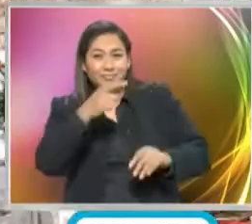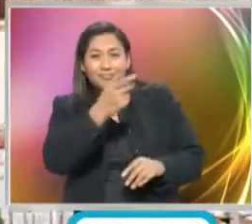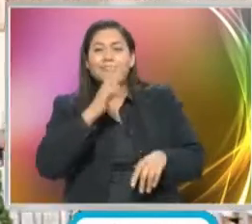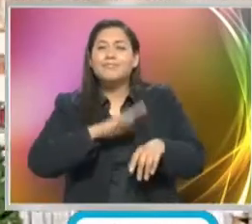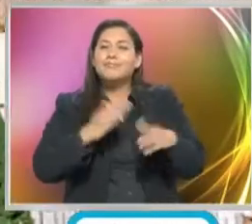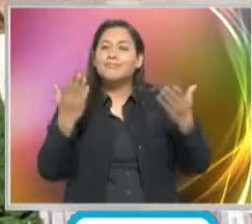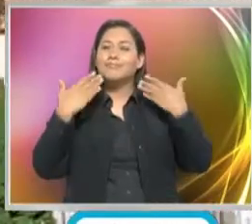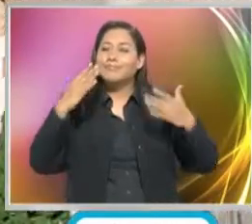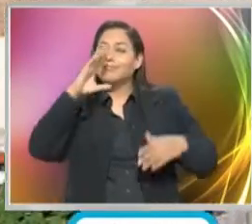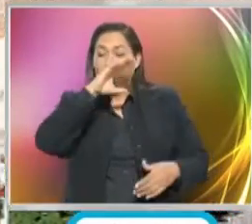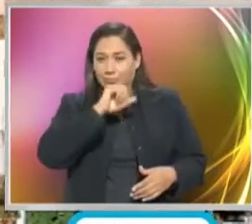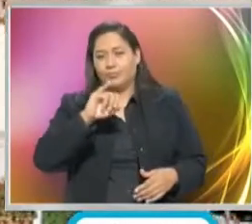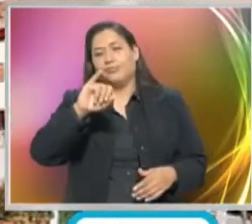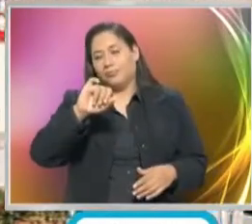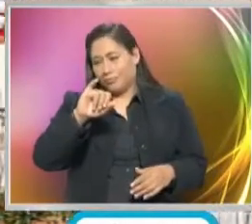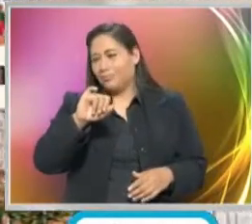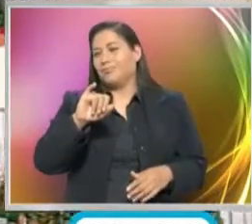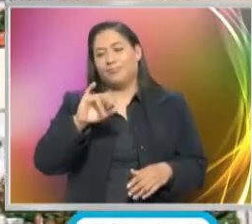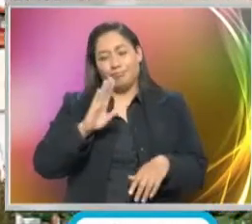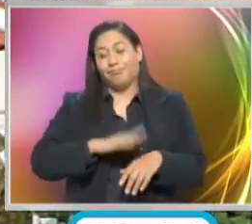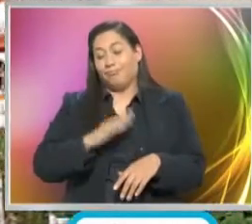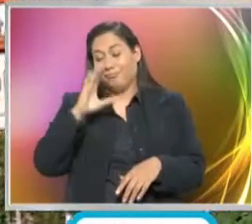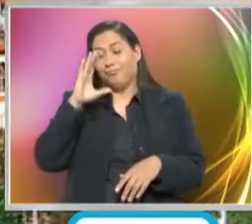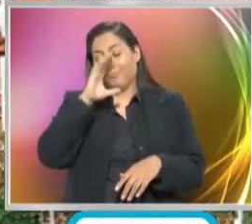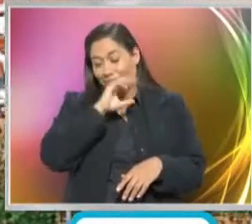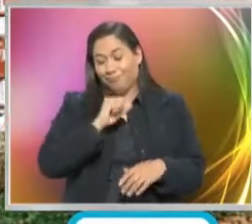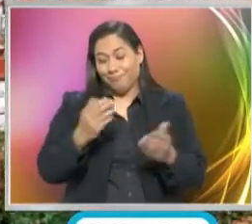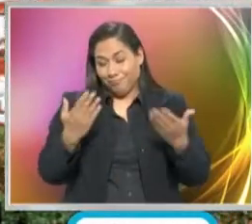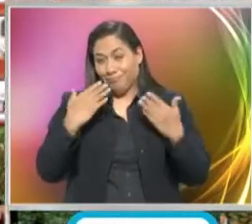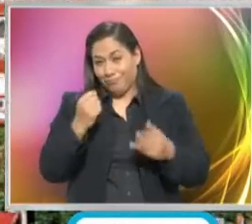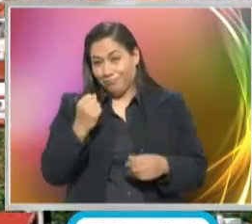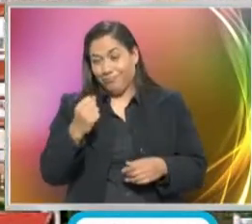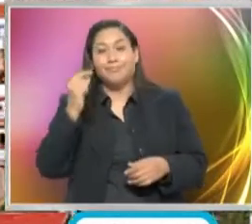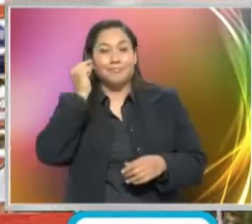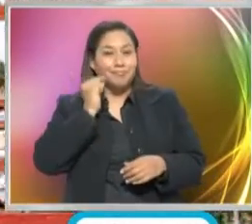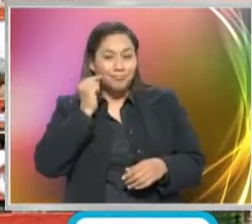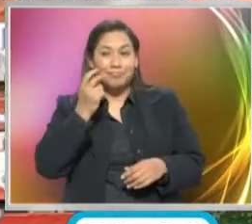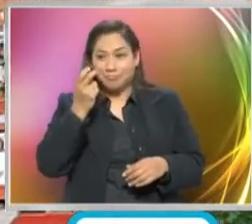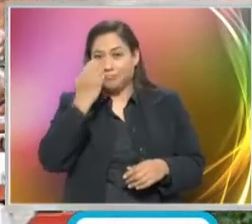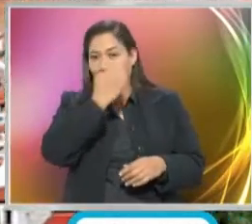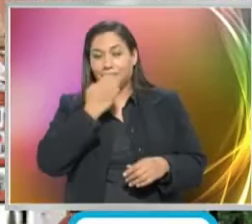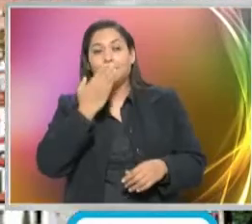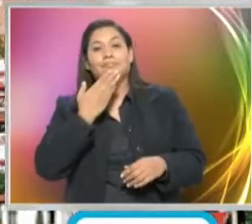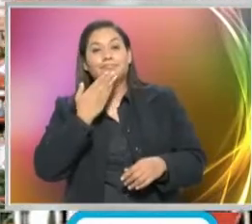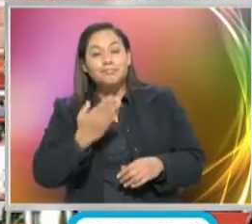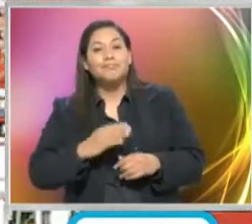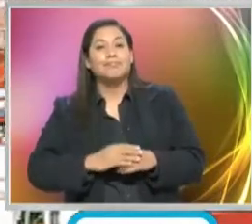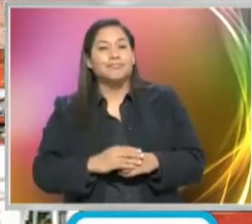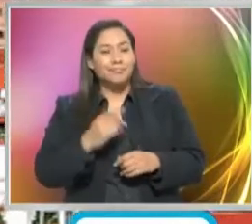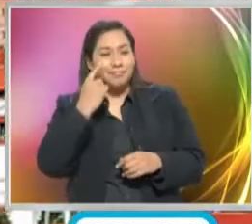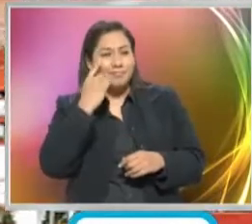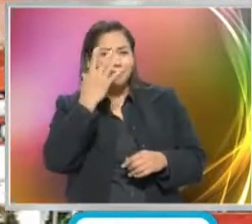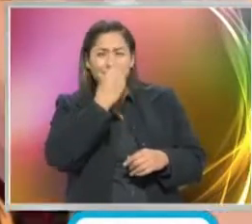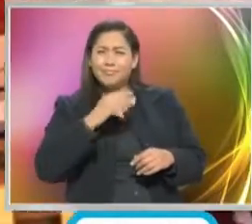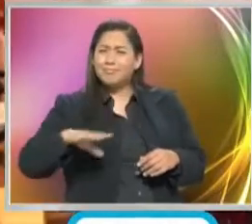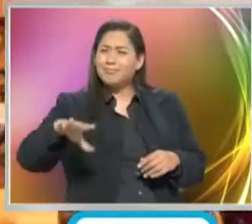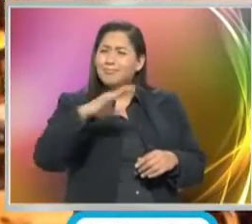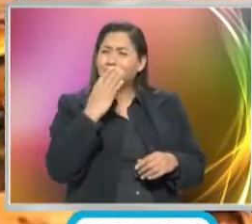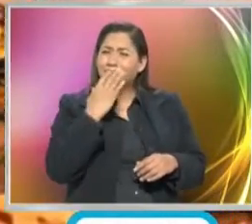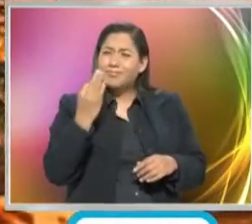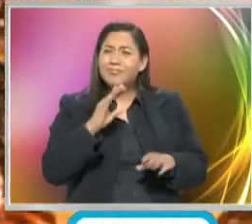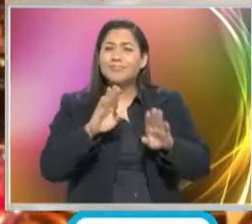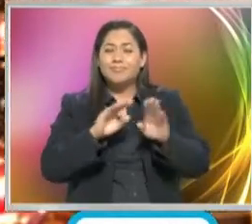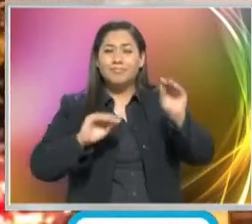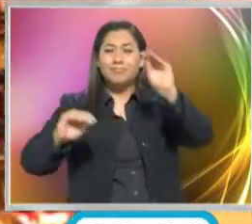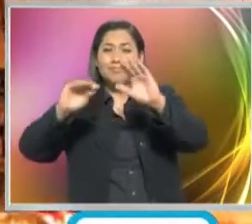más calorcito que Sí, Guanajuato. mucho más Sí. calor, mucho más calor. Por Es ser cierto. guerrero. Es Buena observación, totalmente Enrique, virenal. sí. Vean Mira, qué lindo qué está. delicia. Ahora sí que trepado